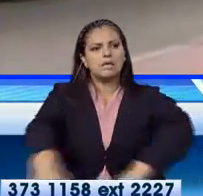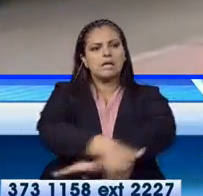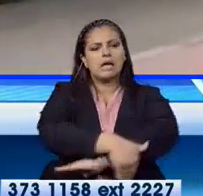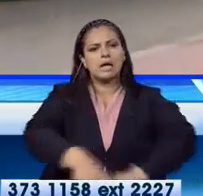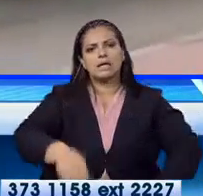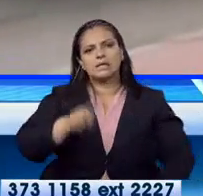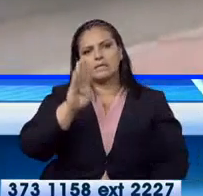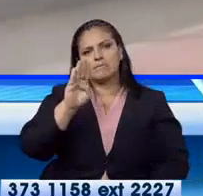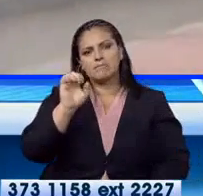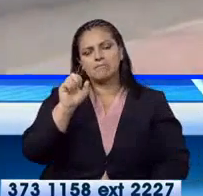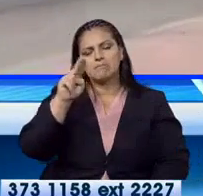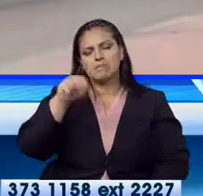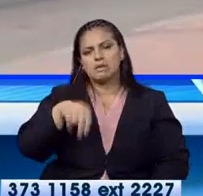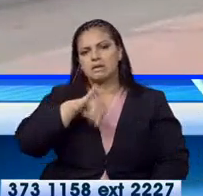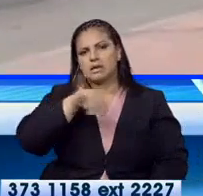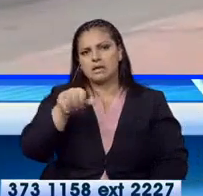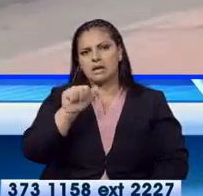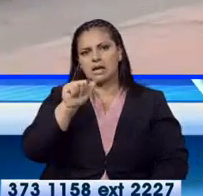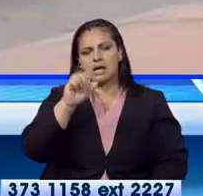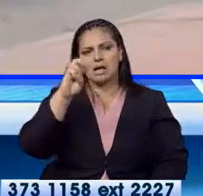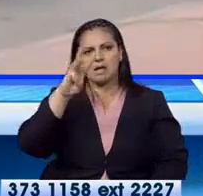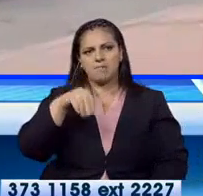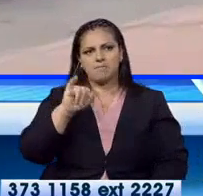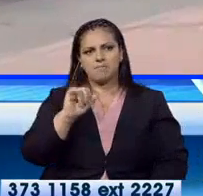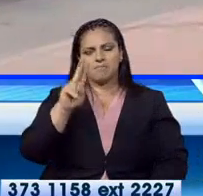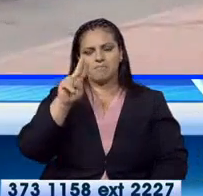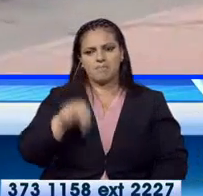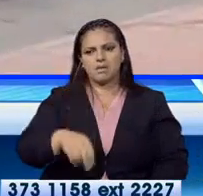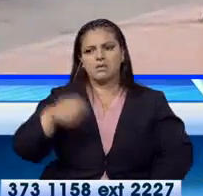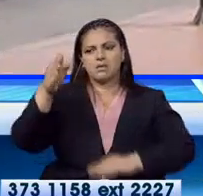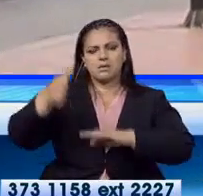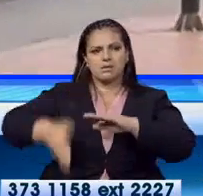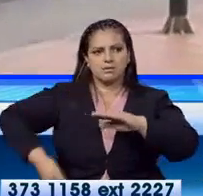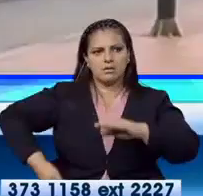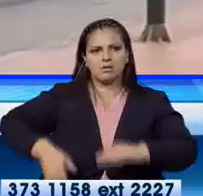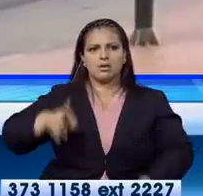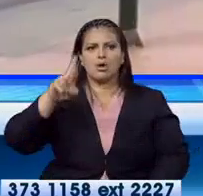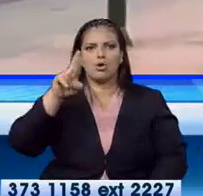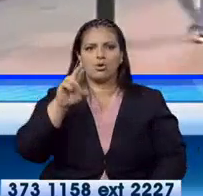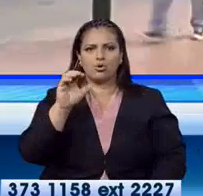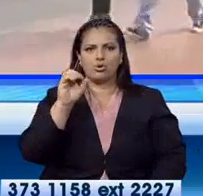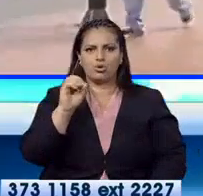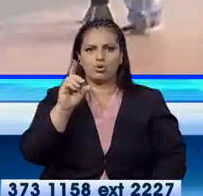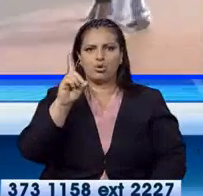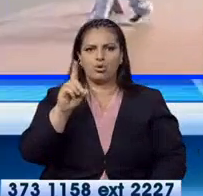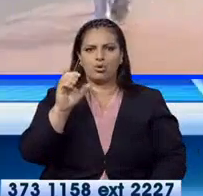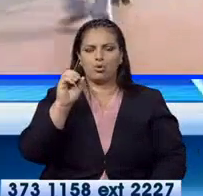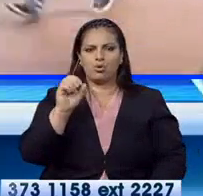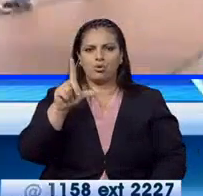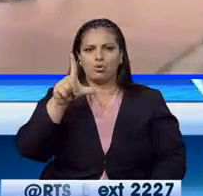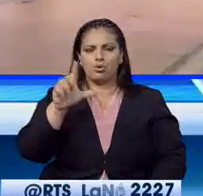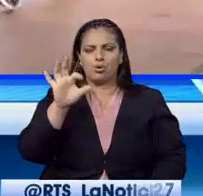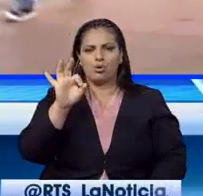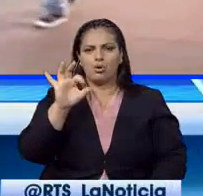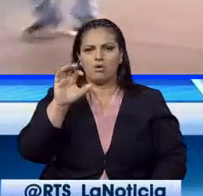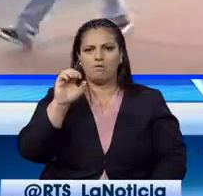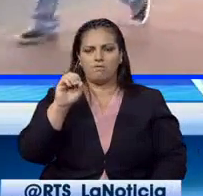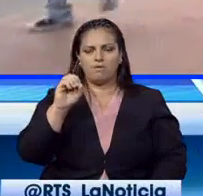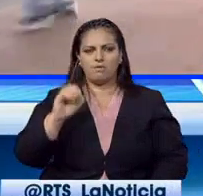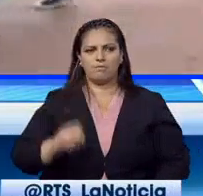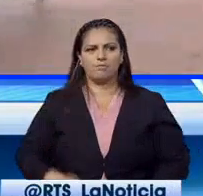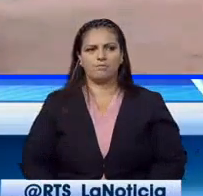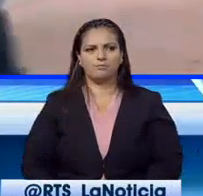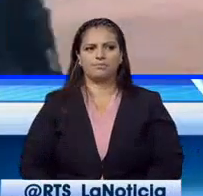y roberto vaquerizo a este solo dolfo walker y solamente a ver este jorge rodolfo baquerizo